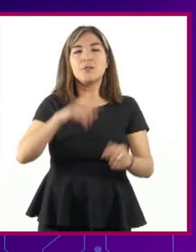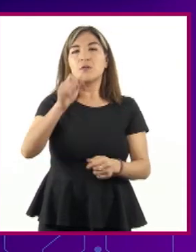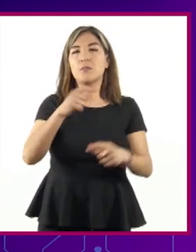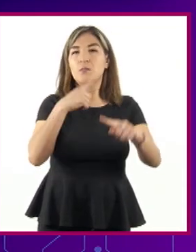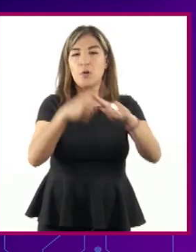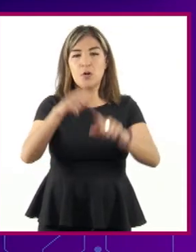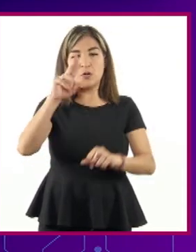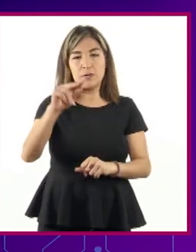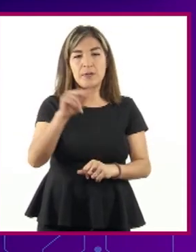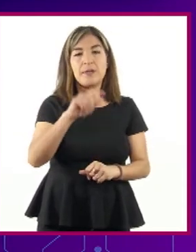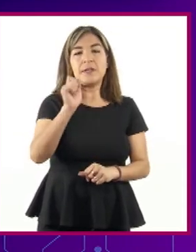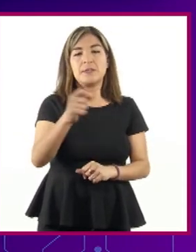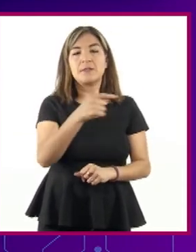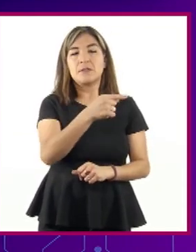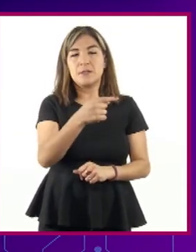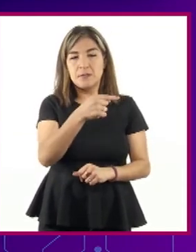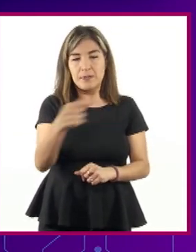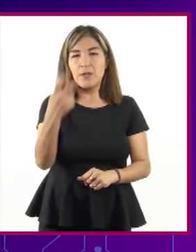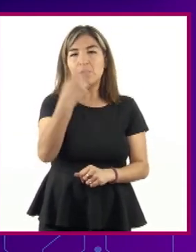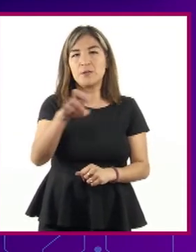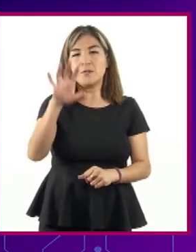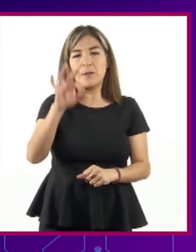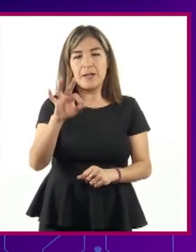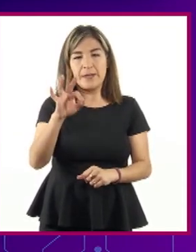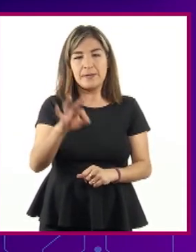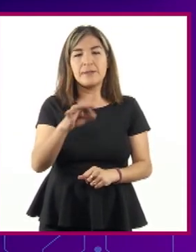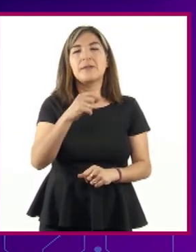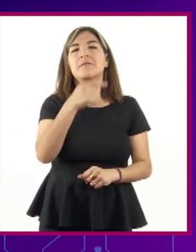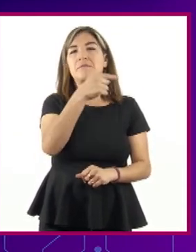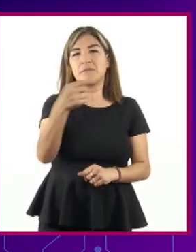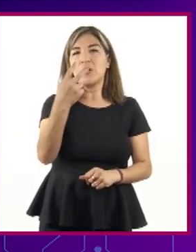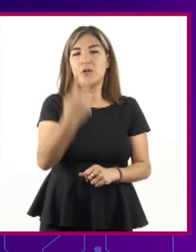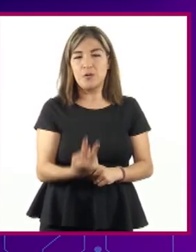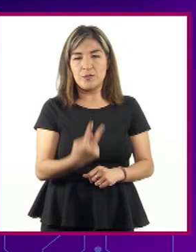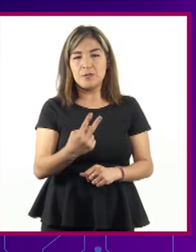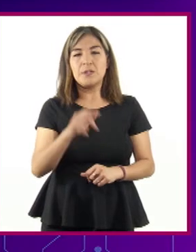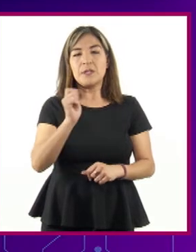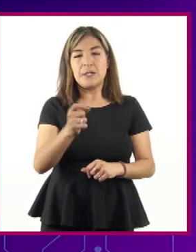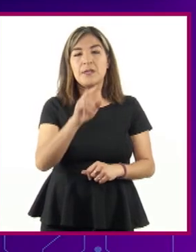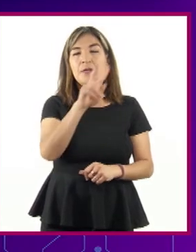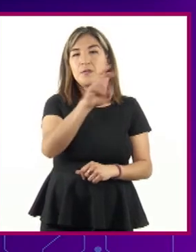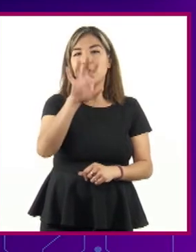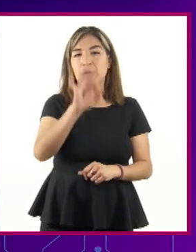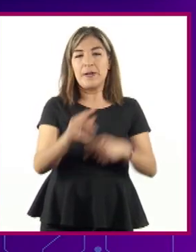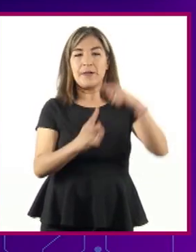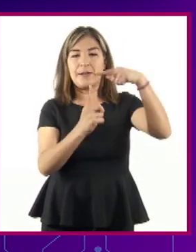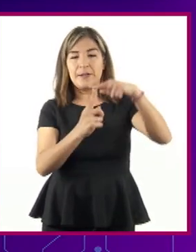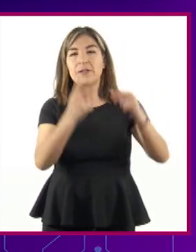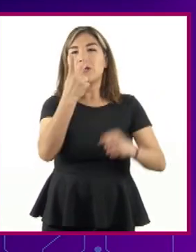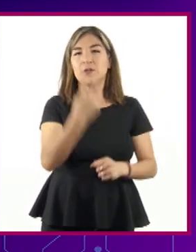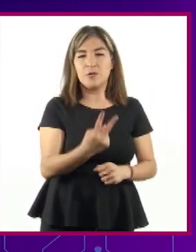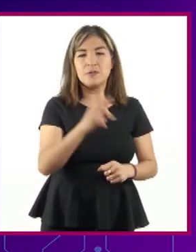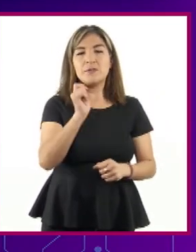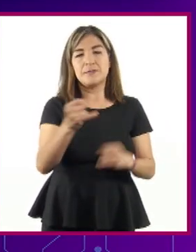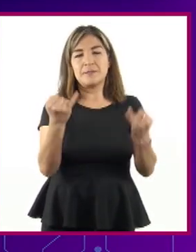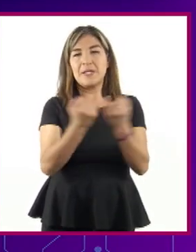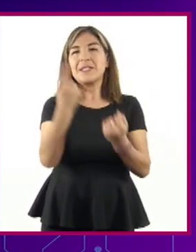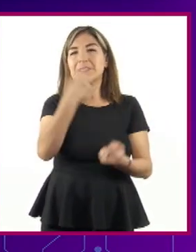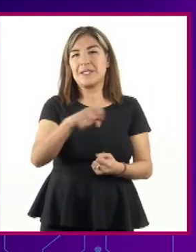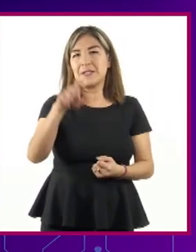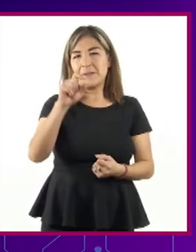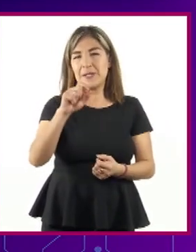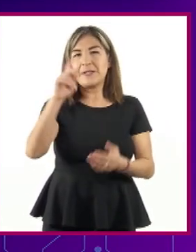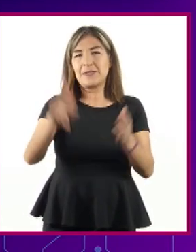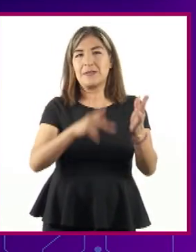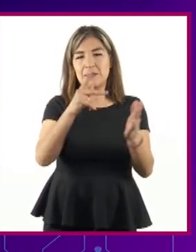igual a 240 medios de kilómetro, y dividimos 240 entre 2, que es igual a 120